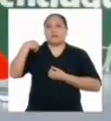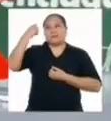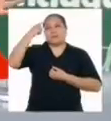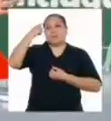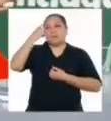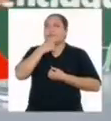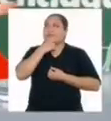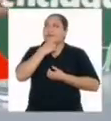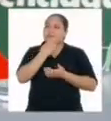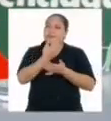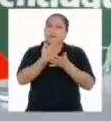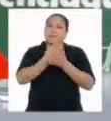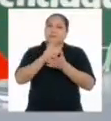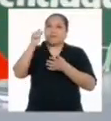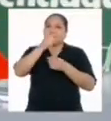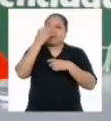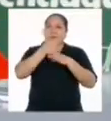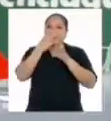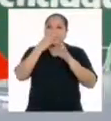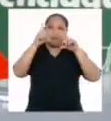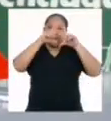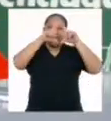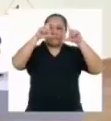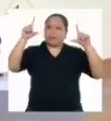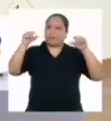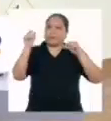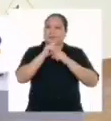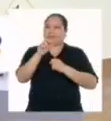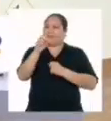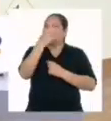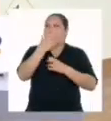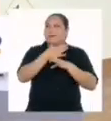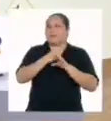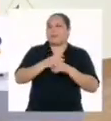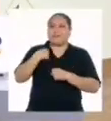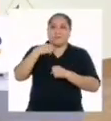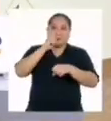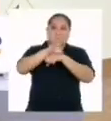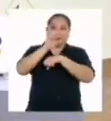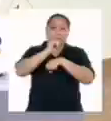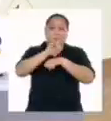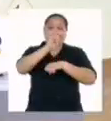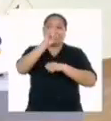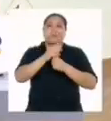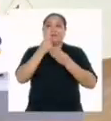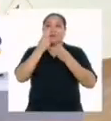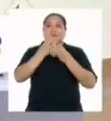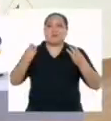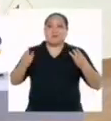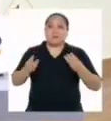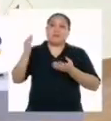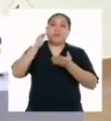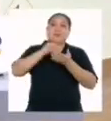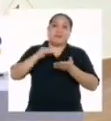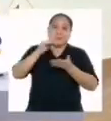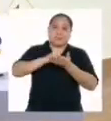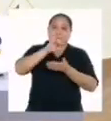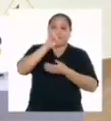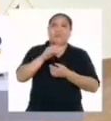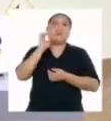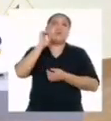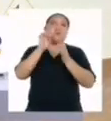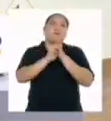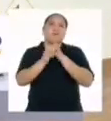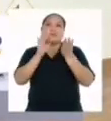Creo que probaré otras formas de cartel, no solo el rectangular. Además, les recomiendo que empleen materiales de reuso que tengan en casa,